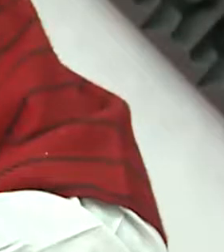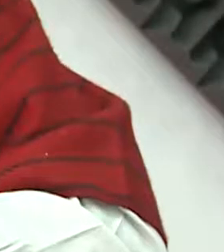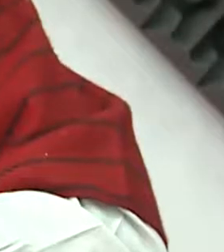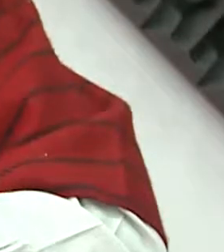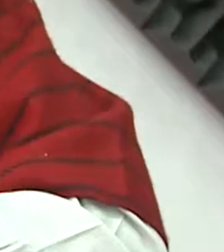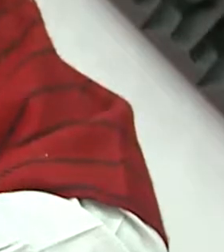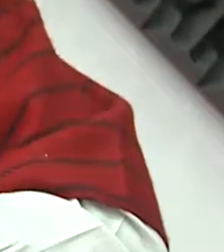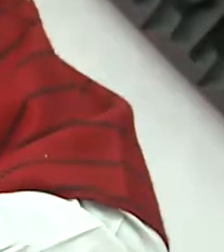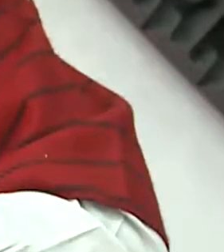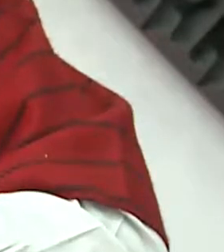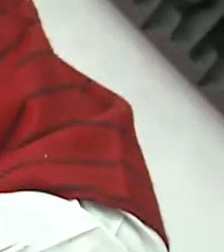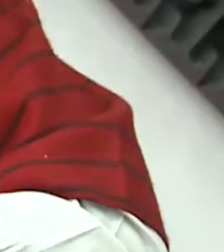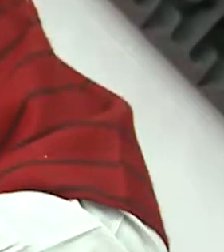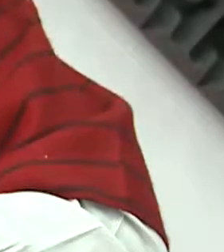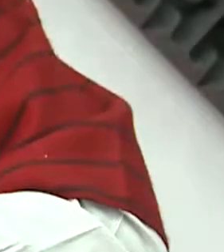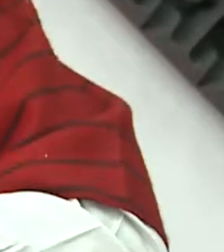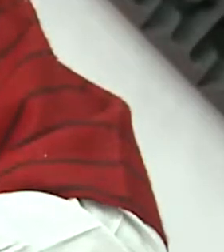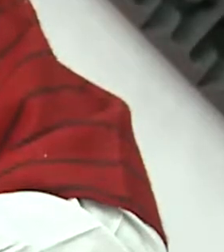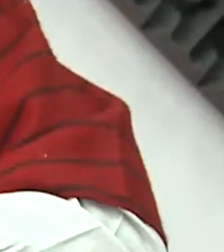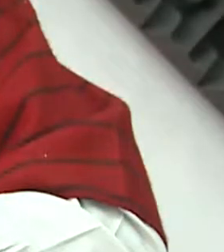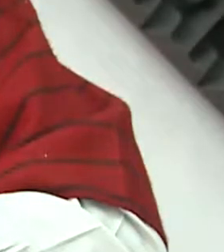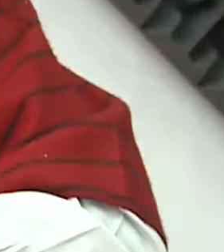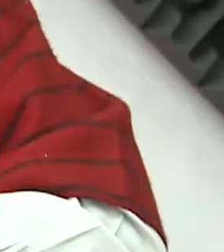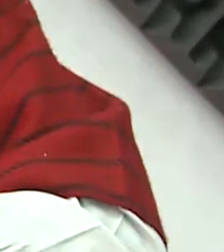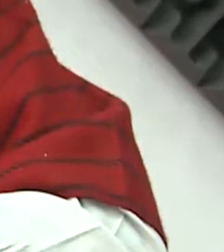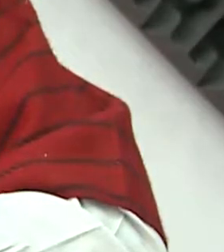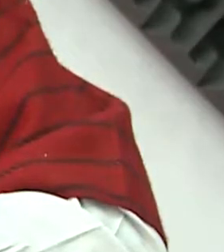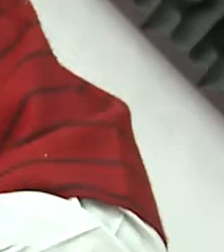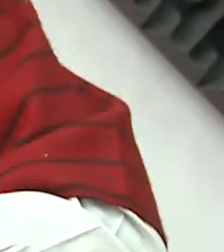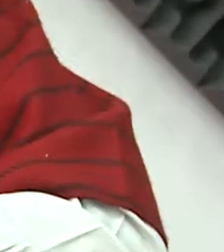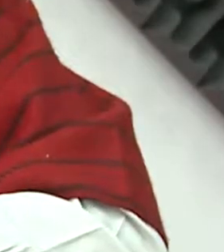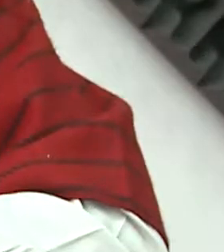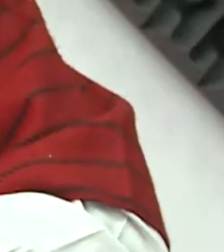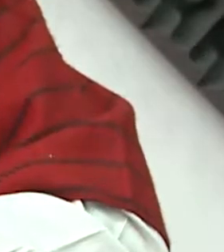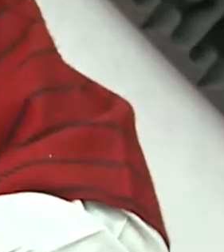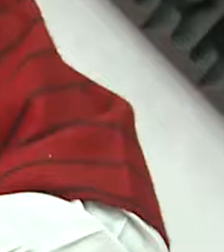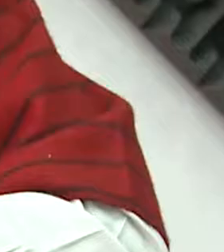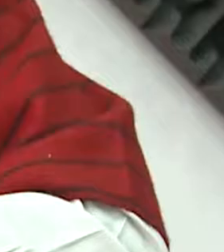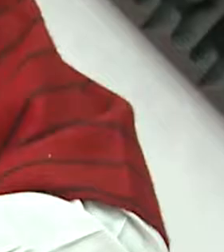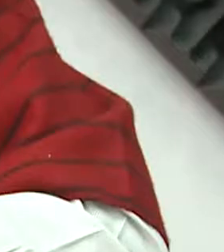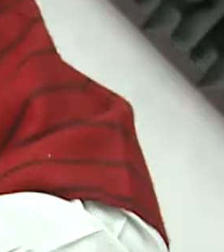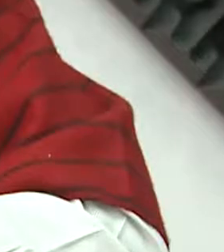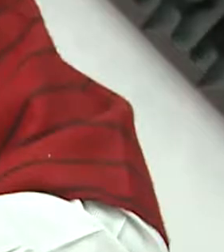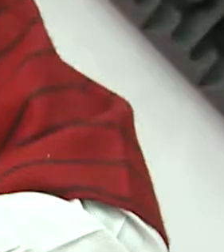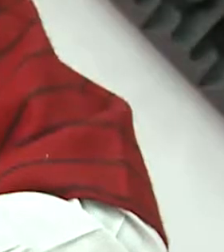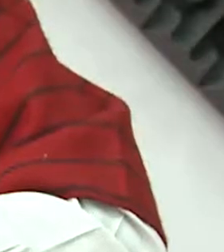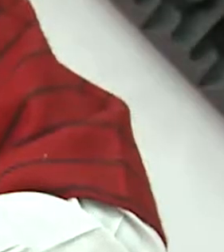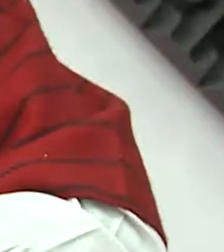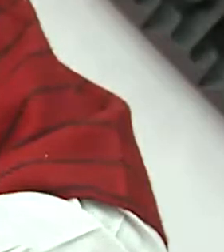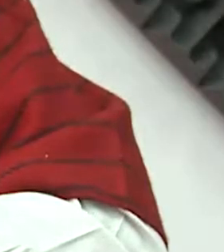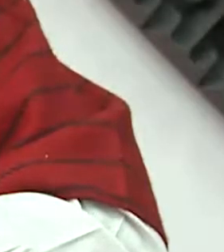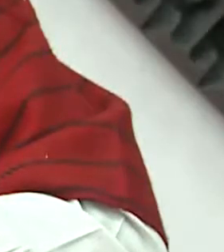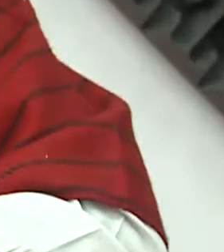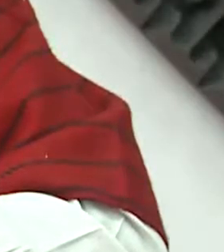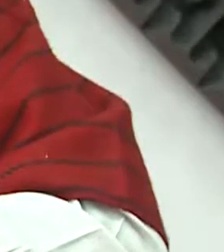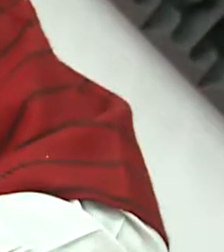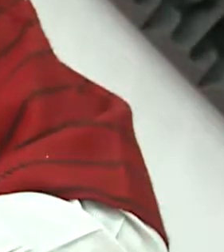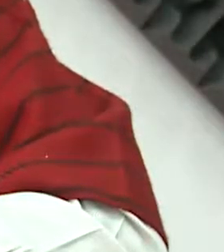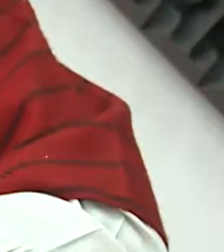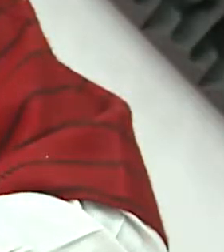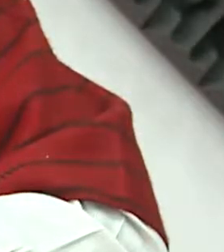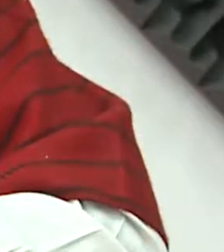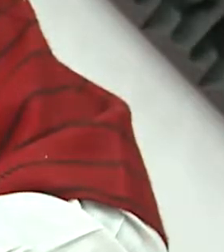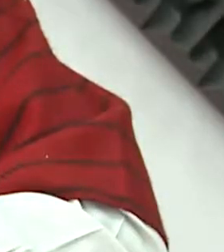Kai Wangra Punjapi Kai Contigo de Ley Rimanakui Wanki Kimpa Kwasima Chayamukunchi Kai Wata Ima Pika Kai Rimanakui Mi